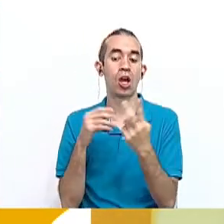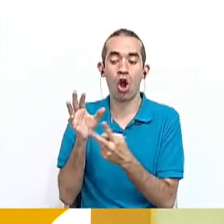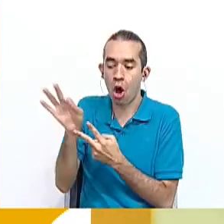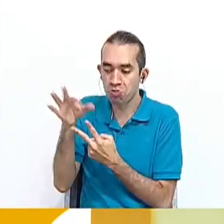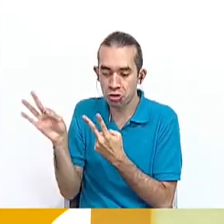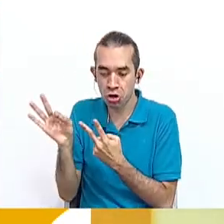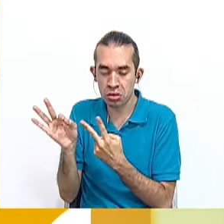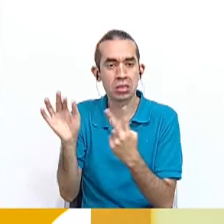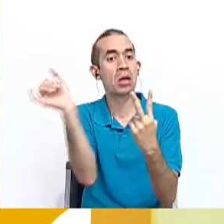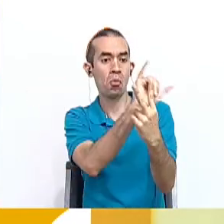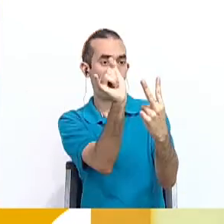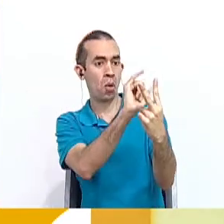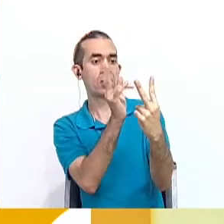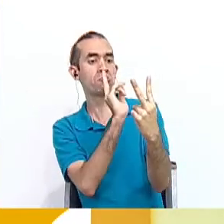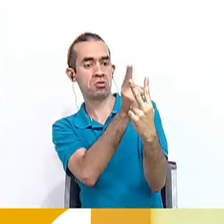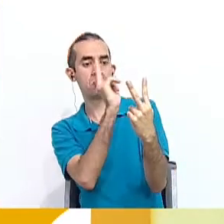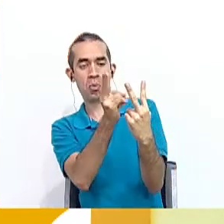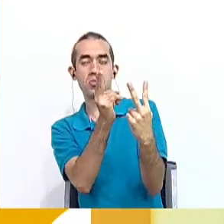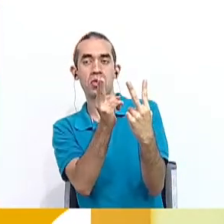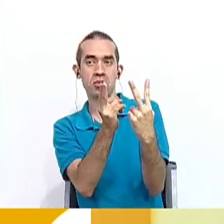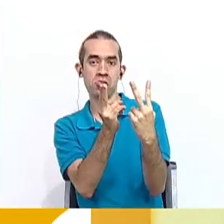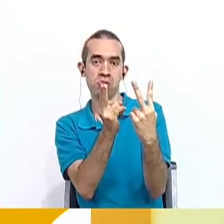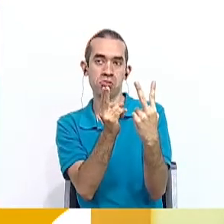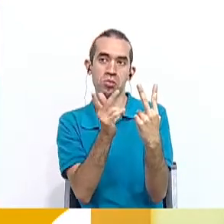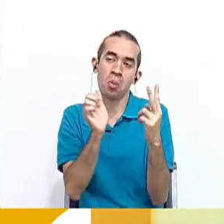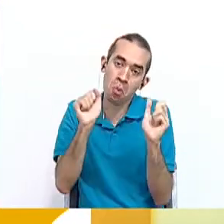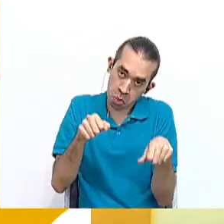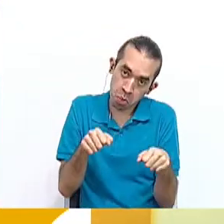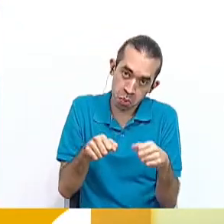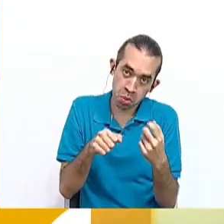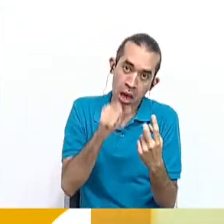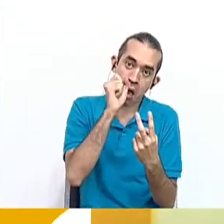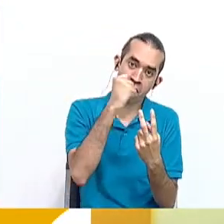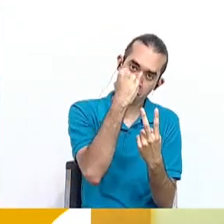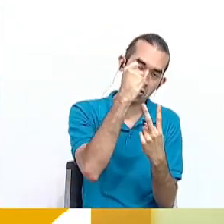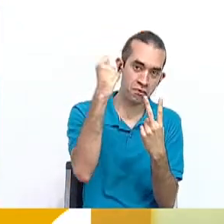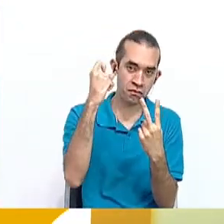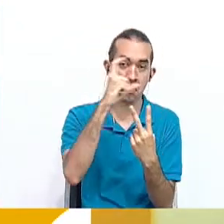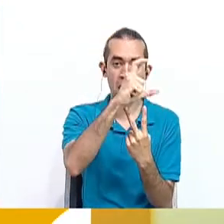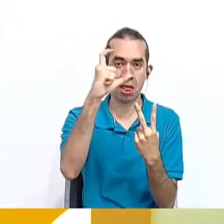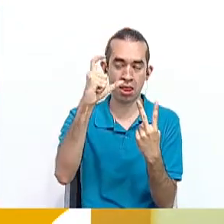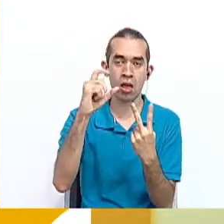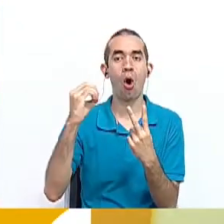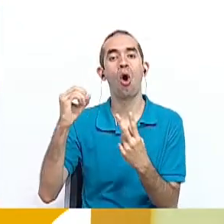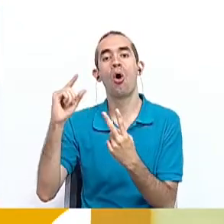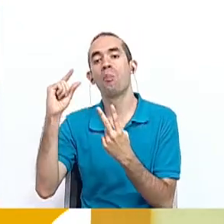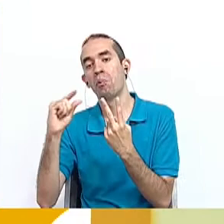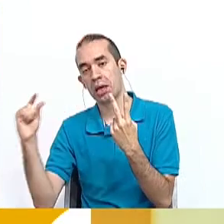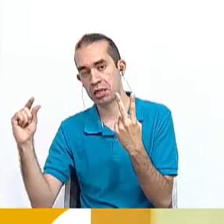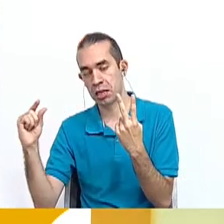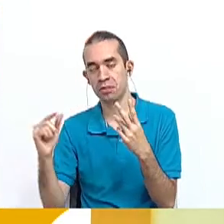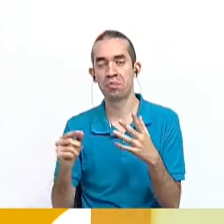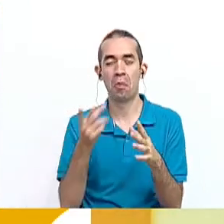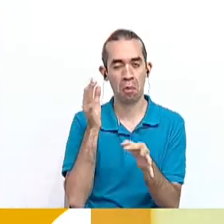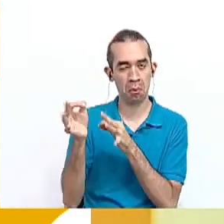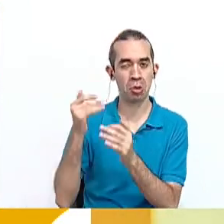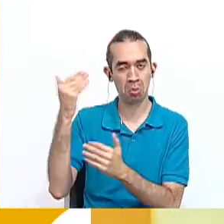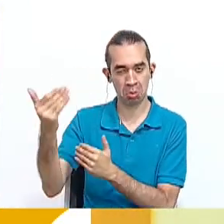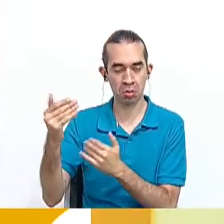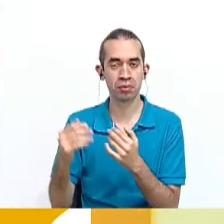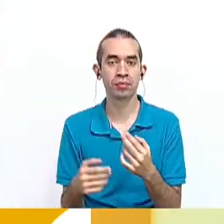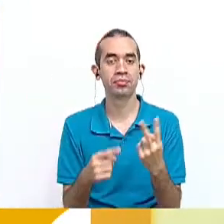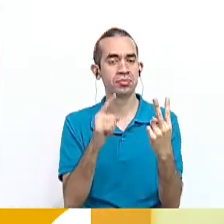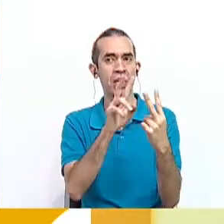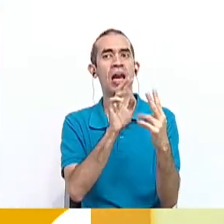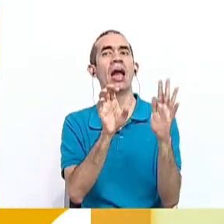de forma idéntica. Podría ser de esta forma o podrían ser minúsculas, ¿verdad? Como ya lo vamos a ver. Pero ¿qué